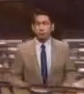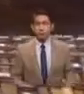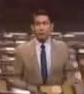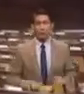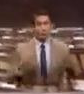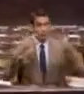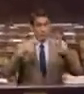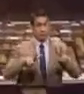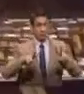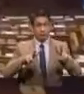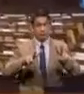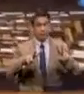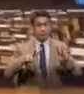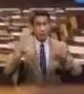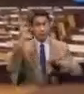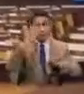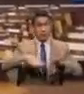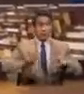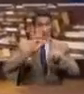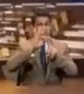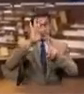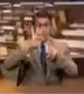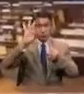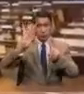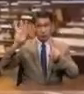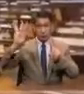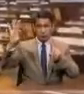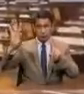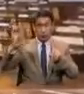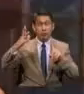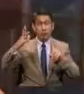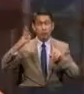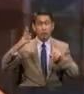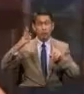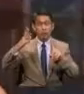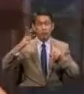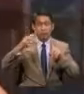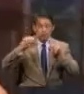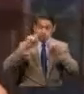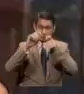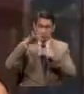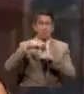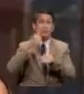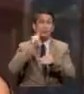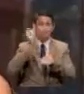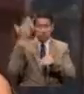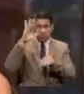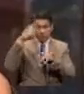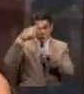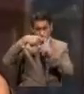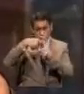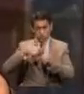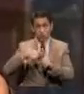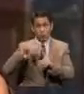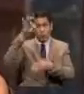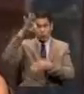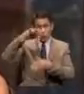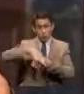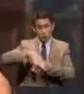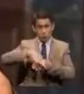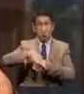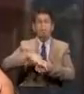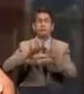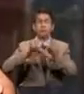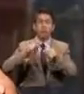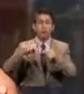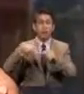sean oficiales los resultados, tendrá que darse el trámite respectivo, las reformas constitucionales e ir al registro oficial para que entren